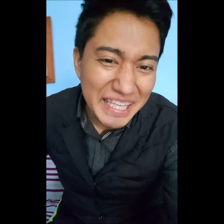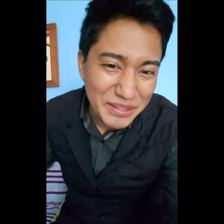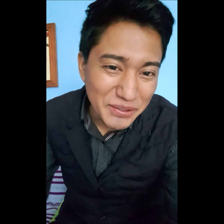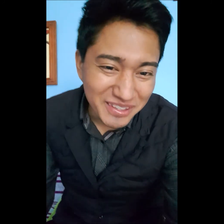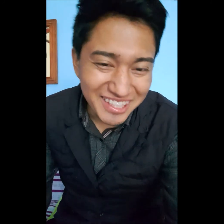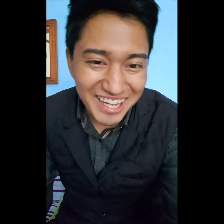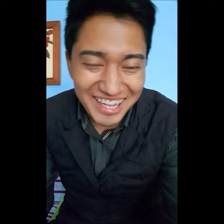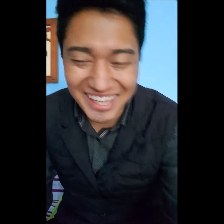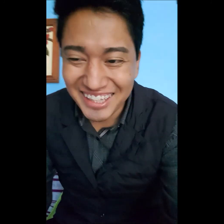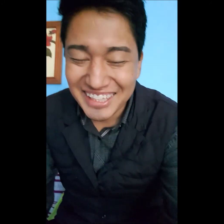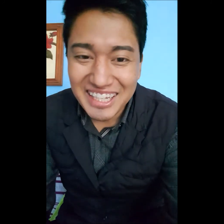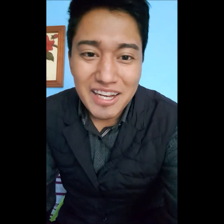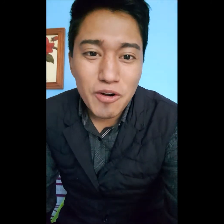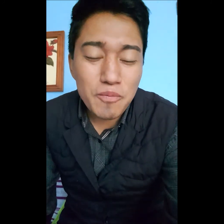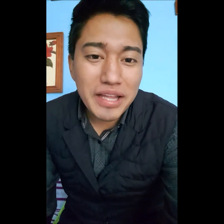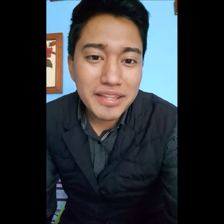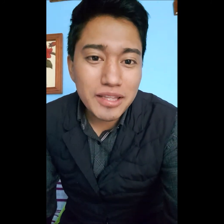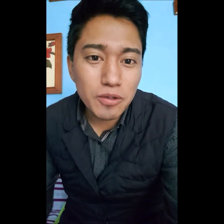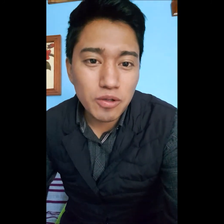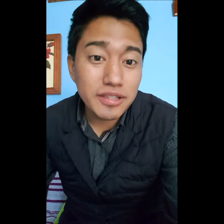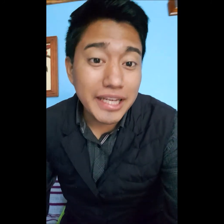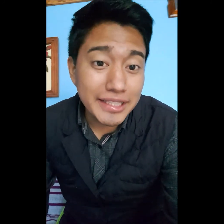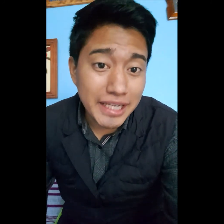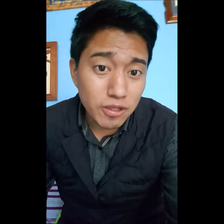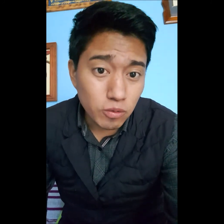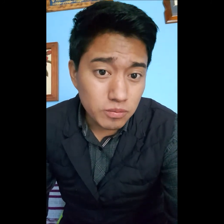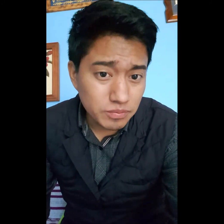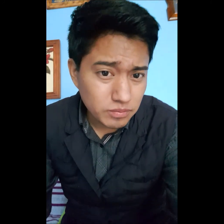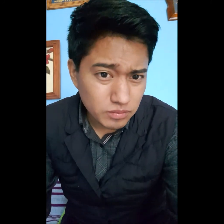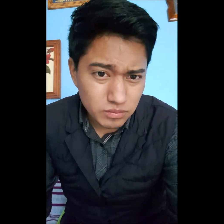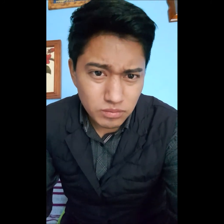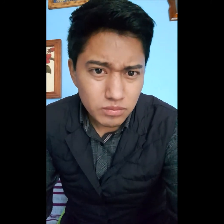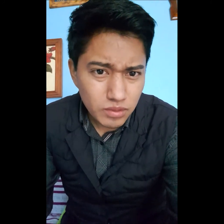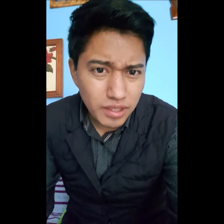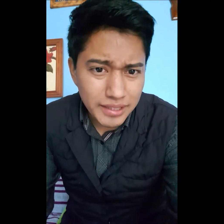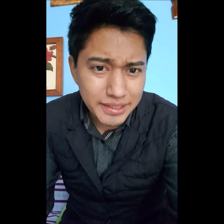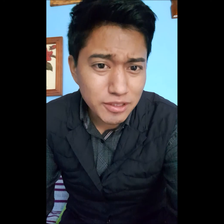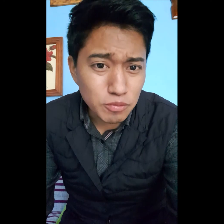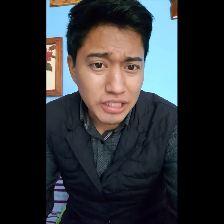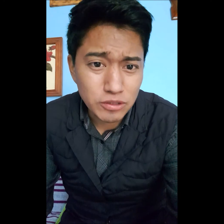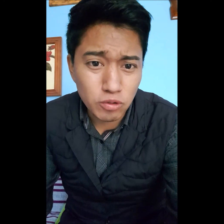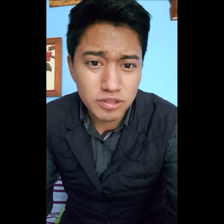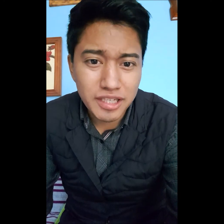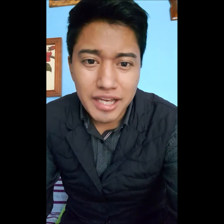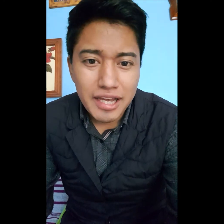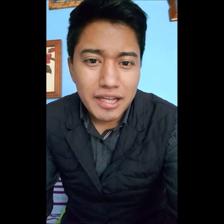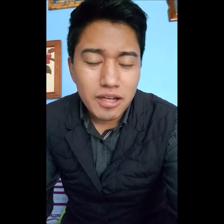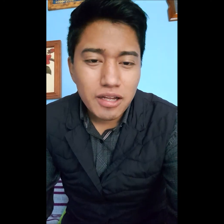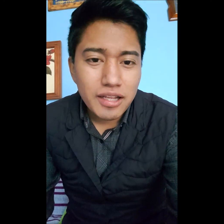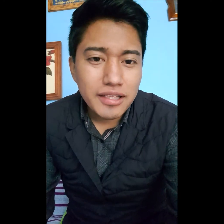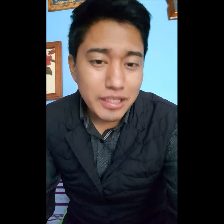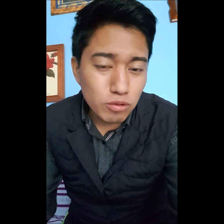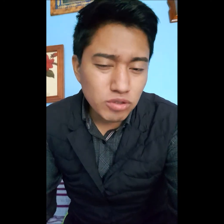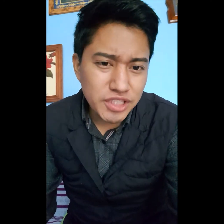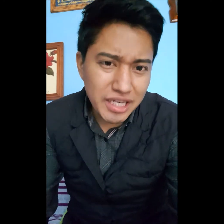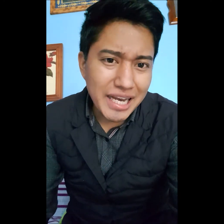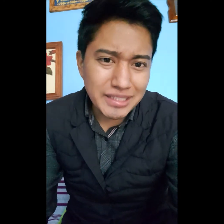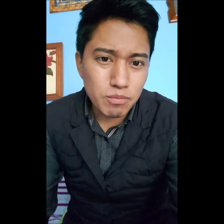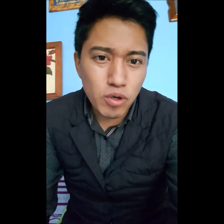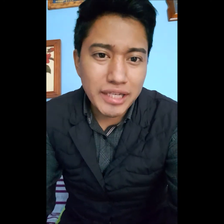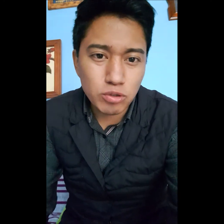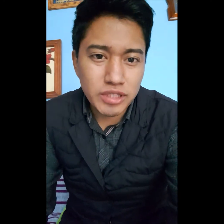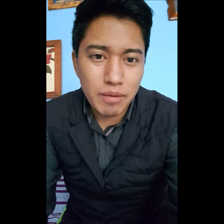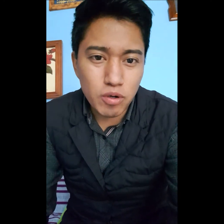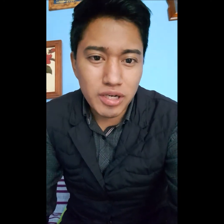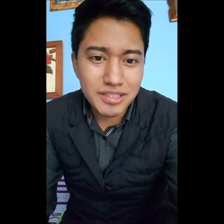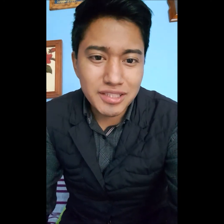bendito un bendito de chango así es como se les conoce ningún chile les